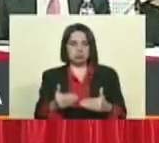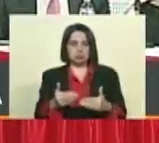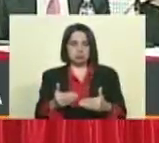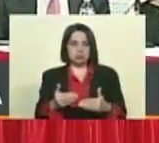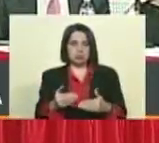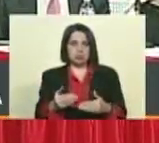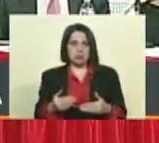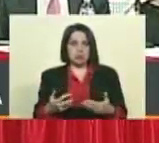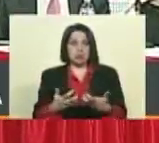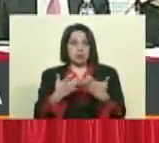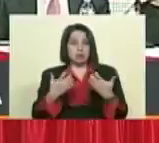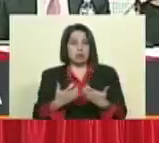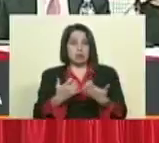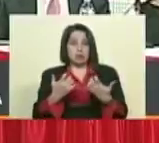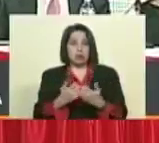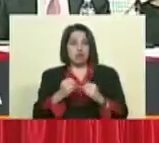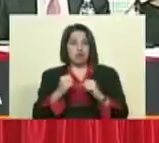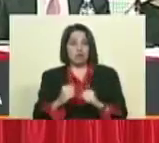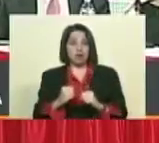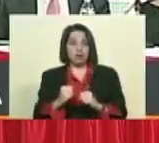dar esta batalla que es muy dura,